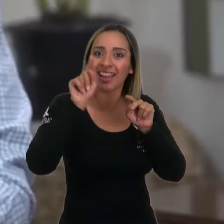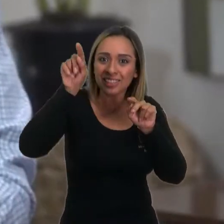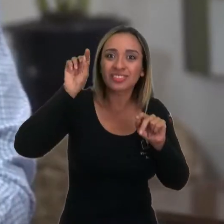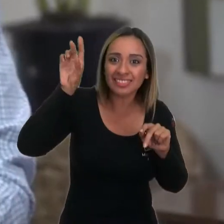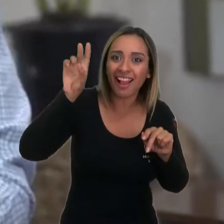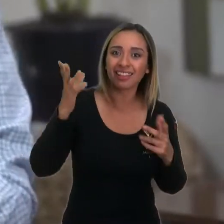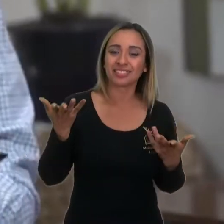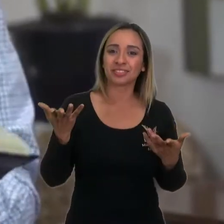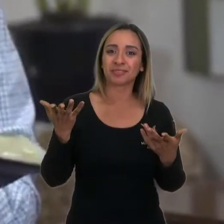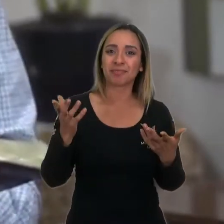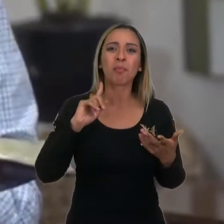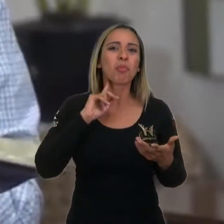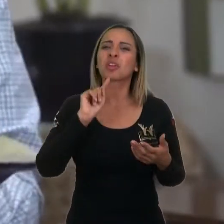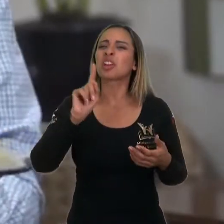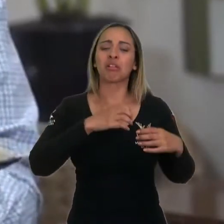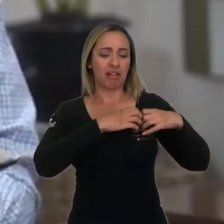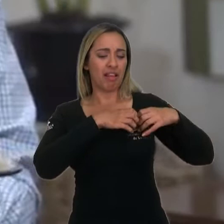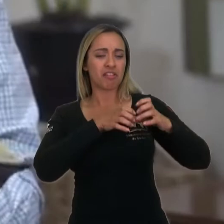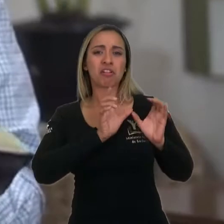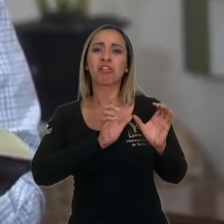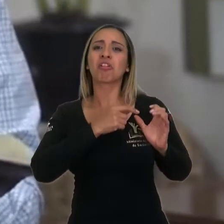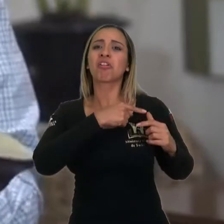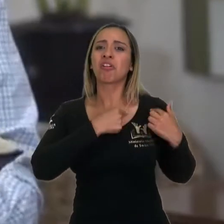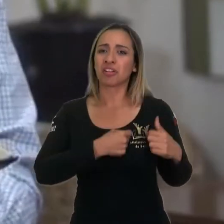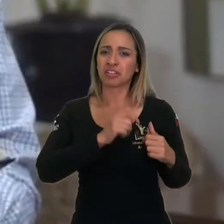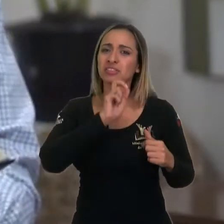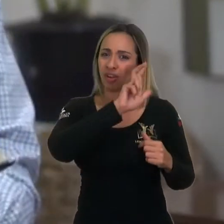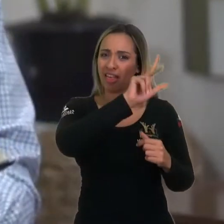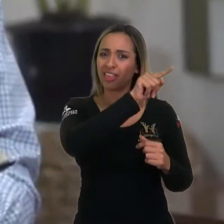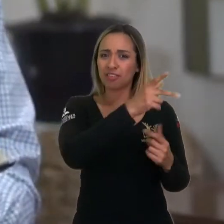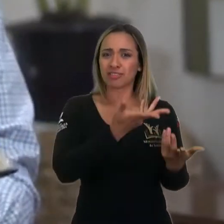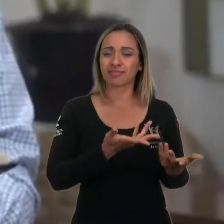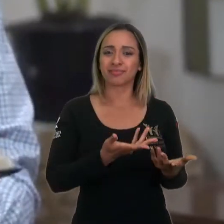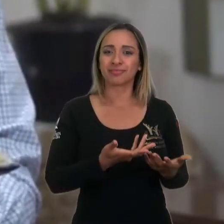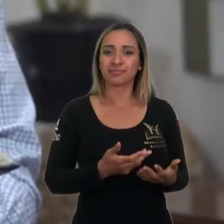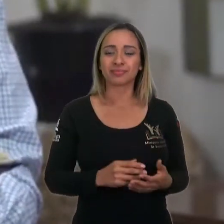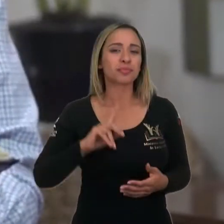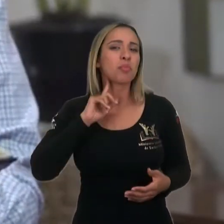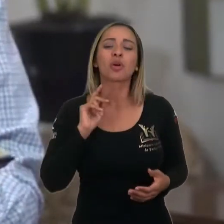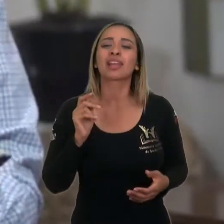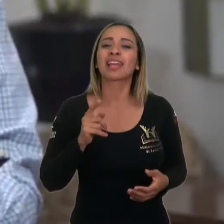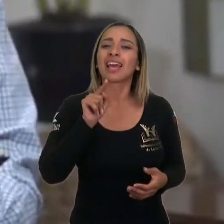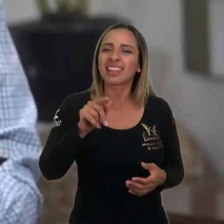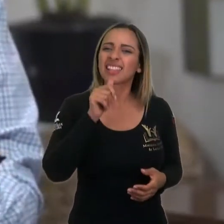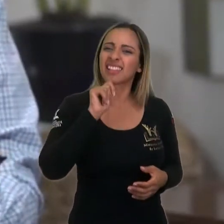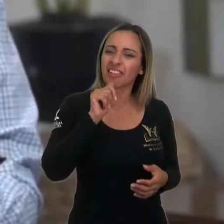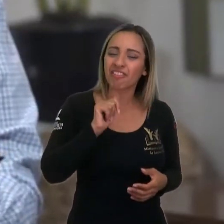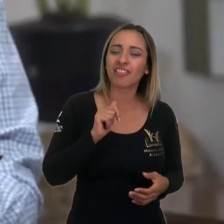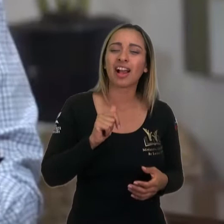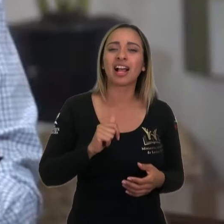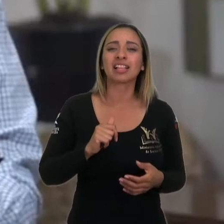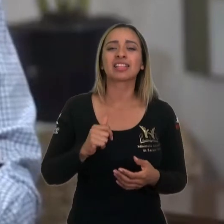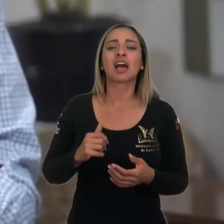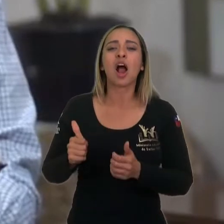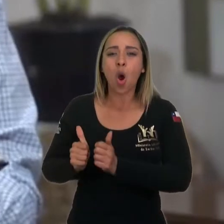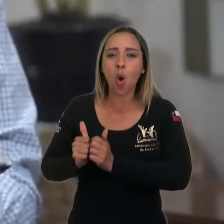vas a Dios? ¿Por qué no le abres el corazón? ¿Por qué no te rindes a Él? ¿Por qué no cultivas una vida de compañerismo